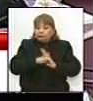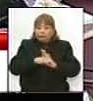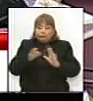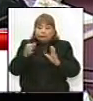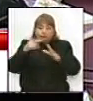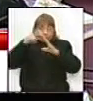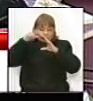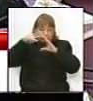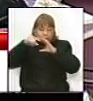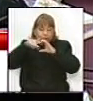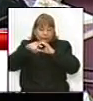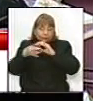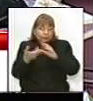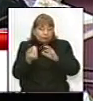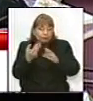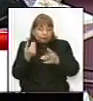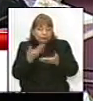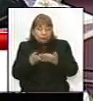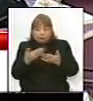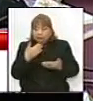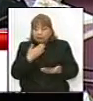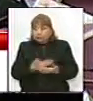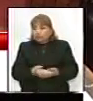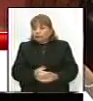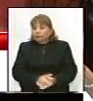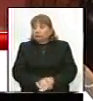fondo como estamos haciendo ahora, ¿no? Gracias.